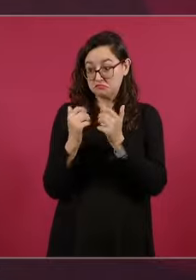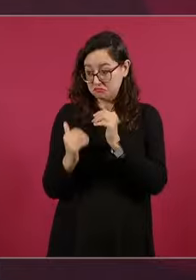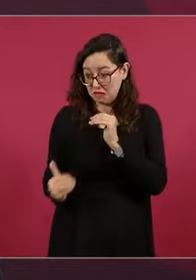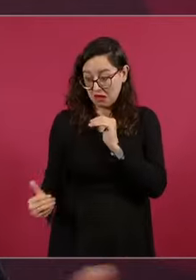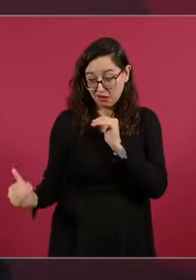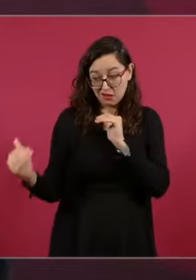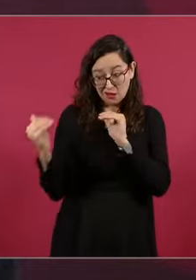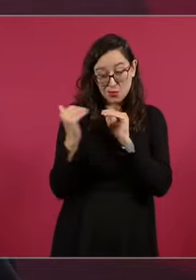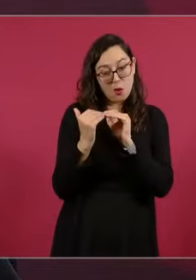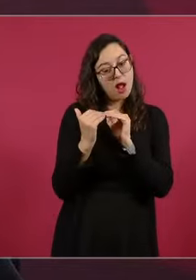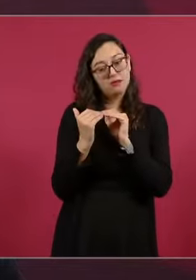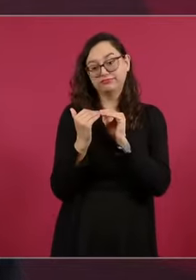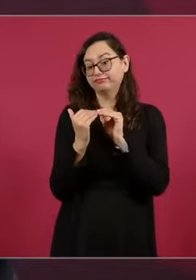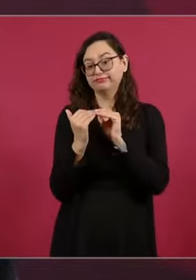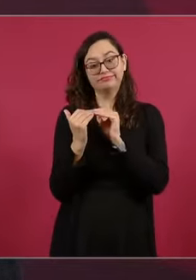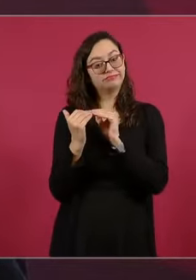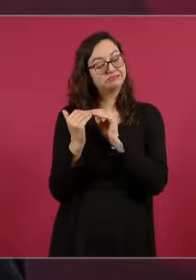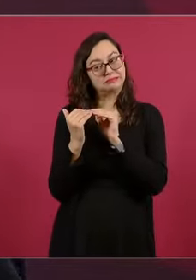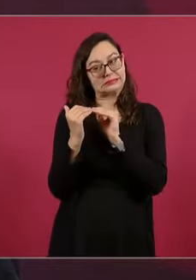que